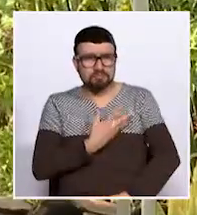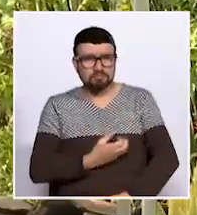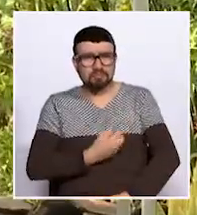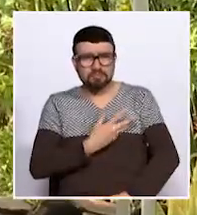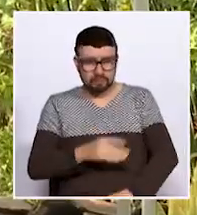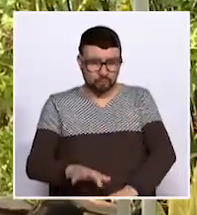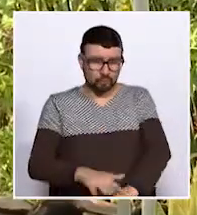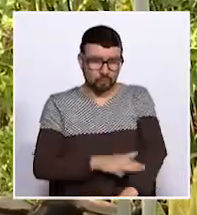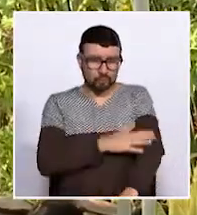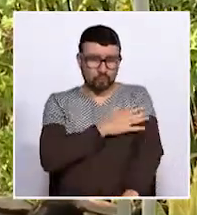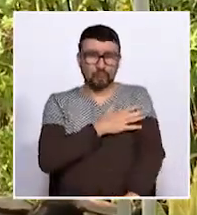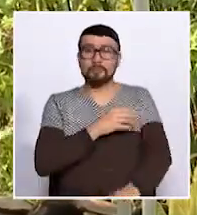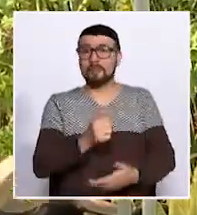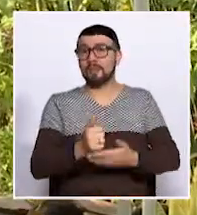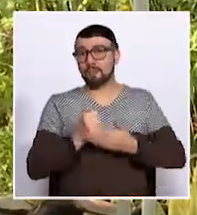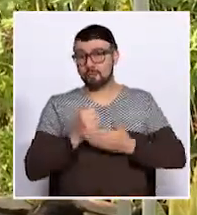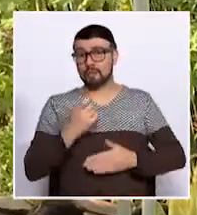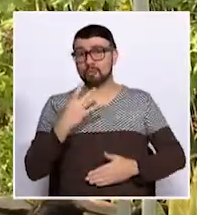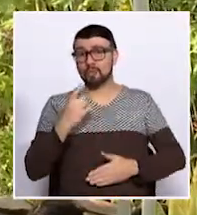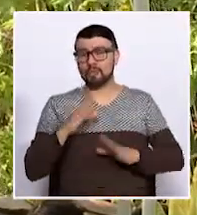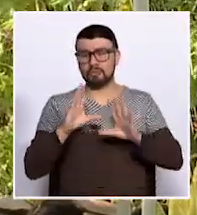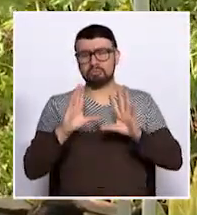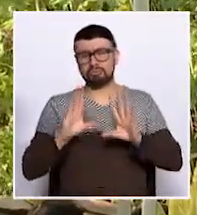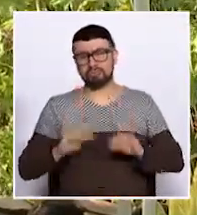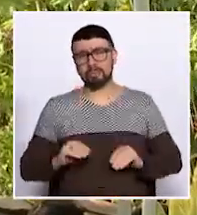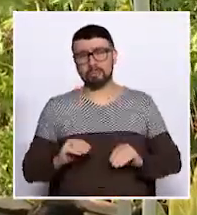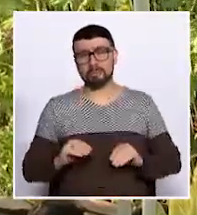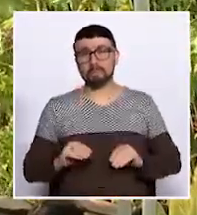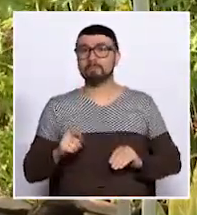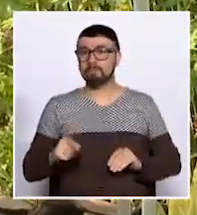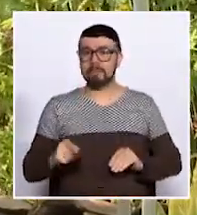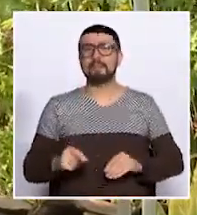para el manejo del dolor, lo que hacemos es eso, que